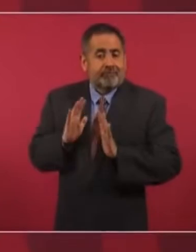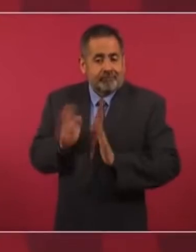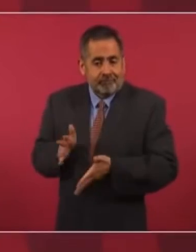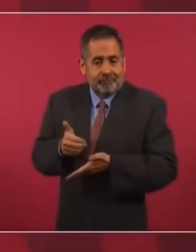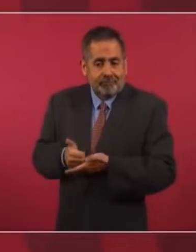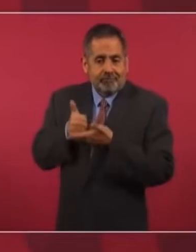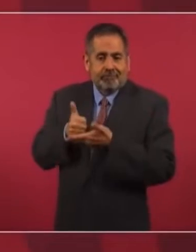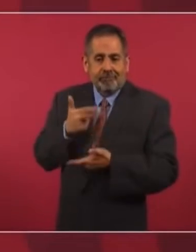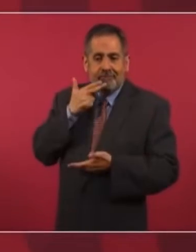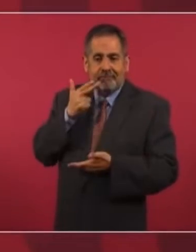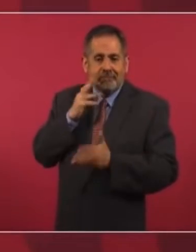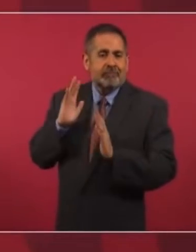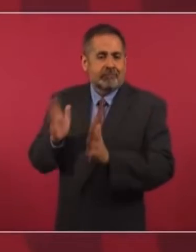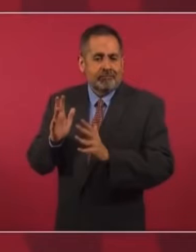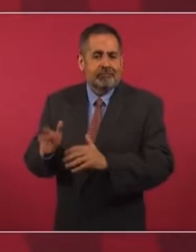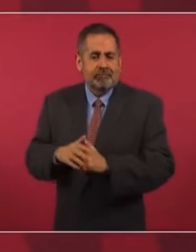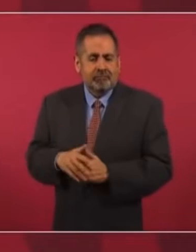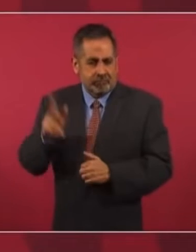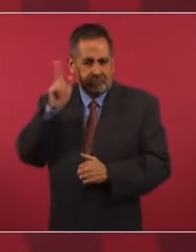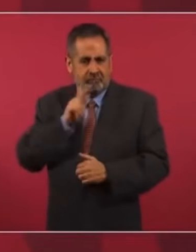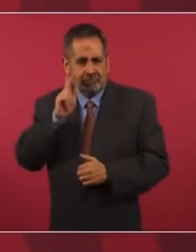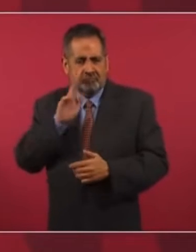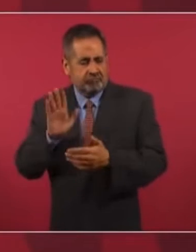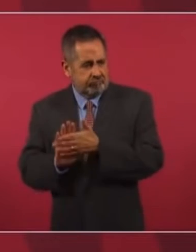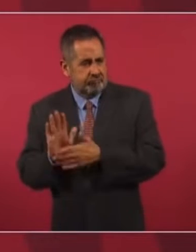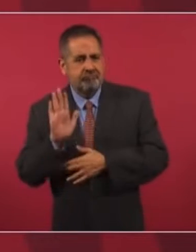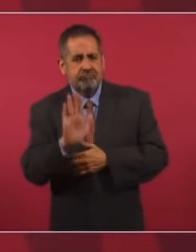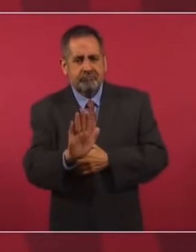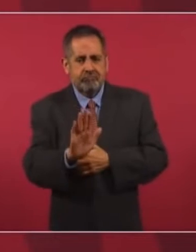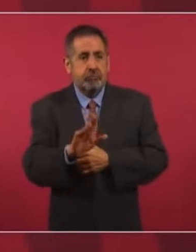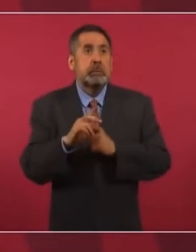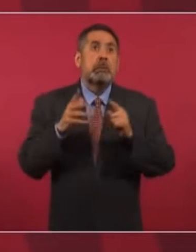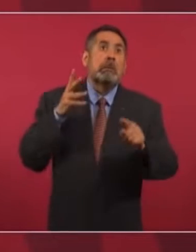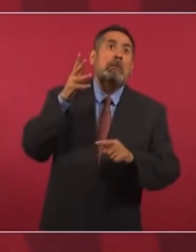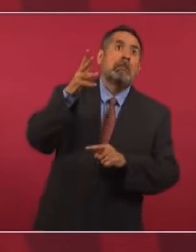O sea, lo puedo probar.